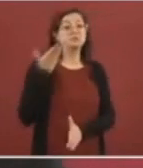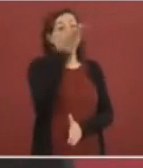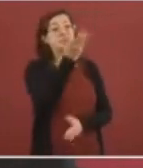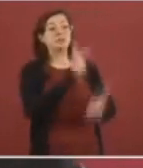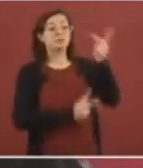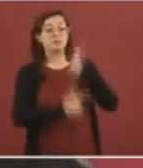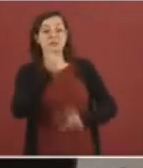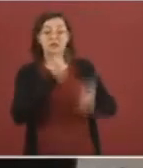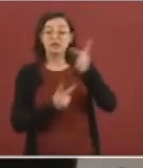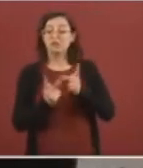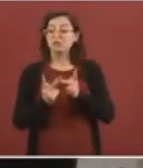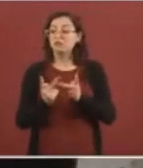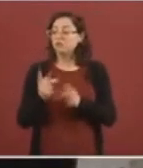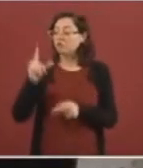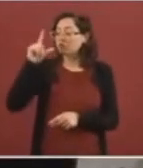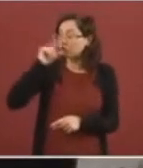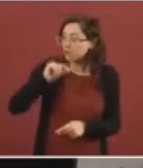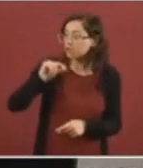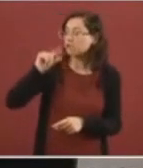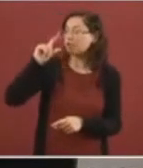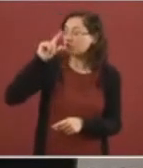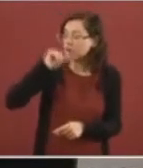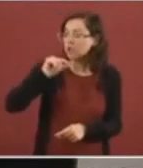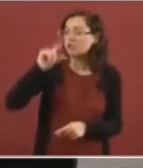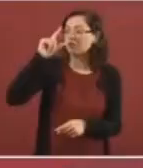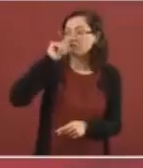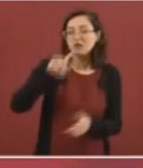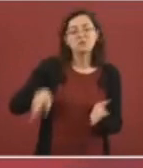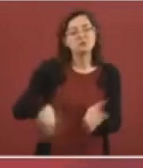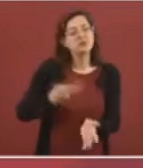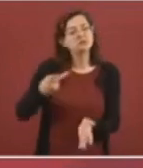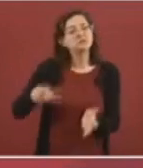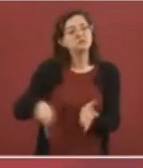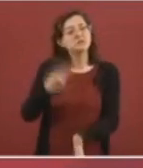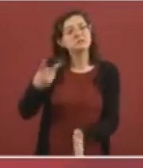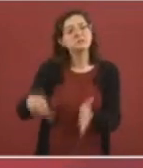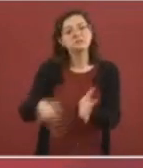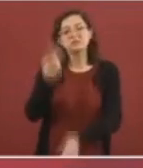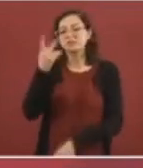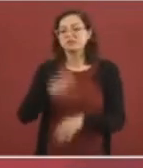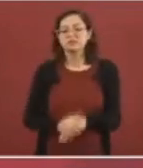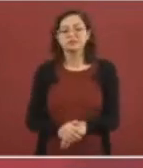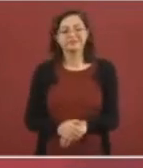Miren, en todo el periodo neoliberal ha habido corrupción, para entendernos.